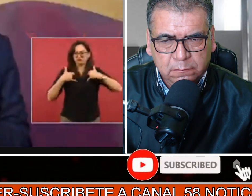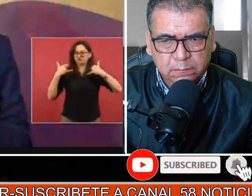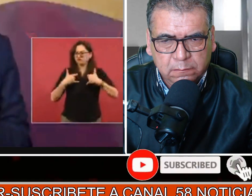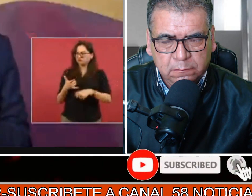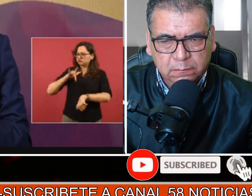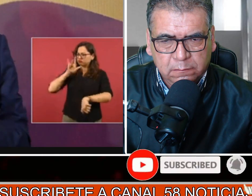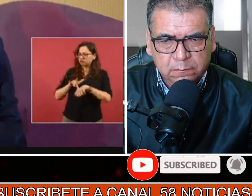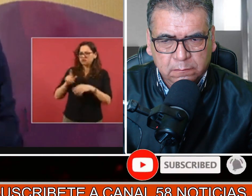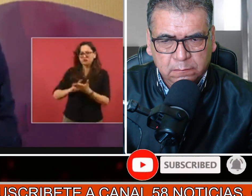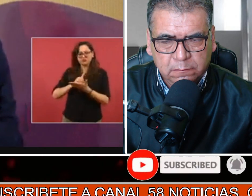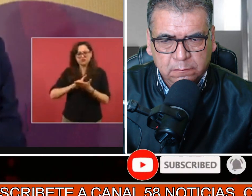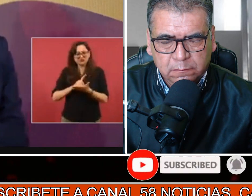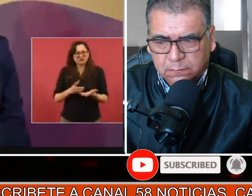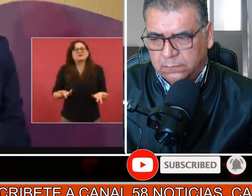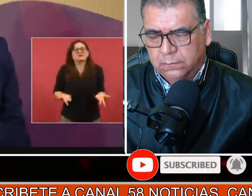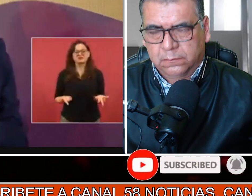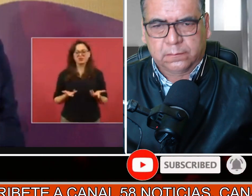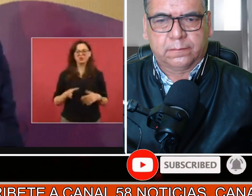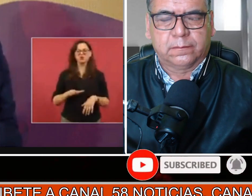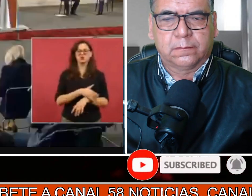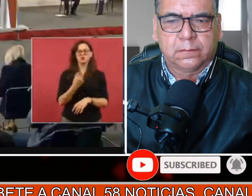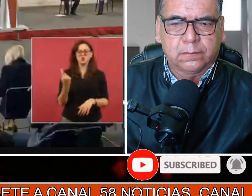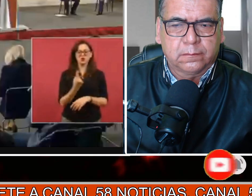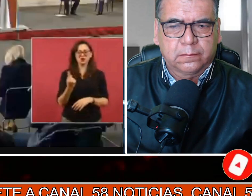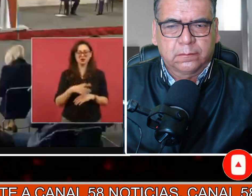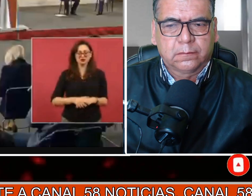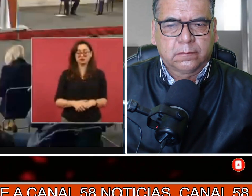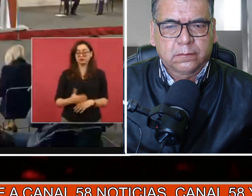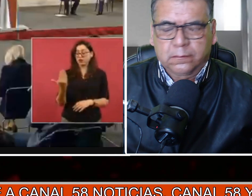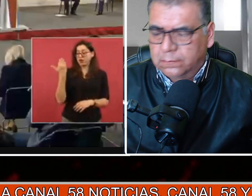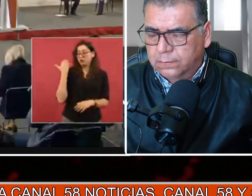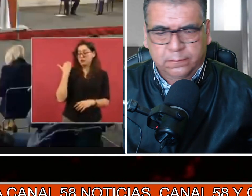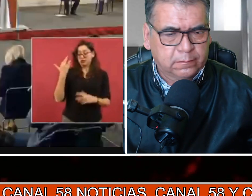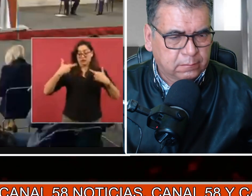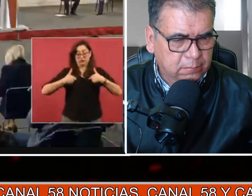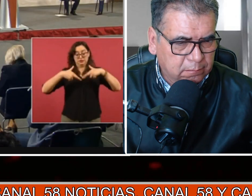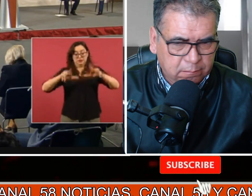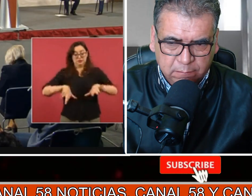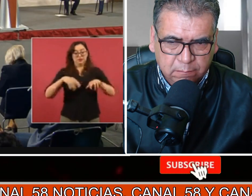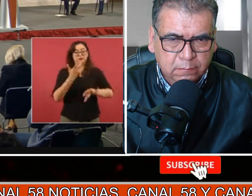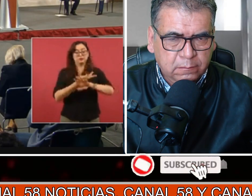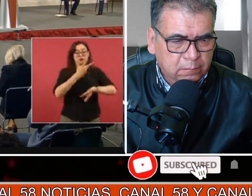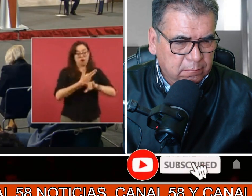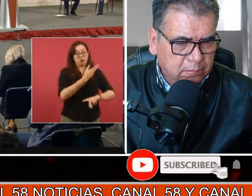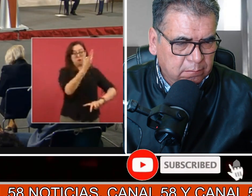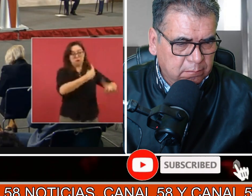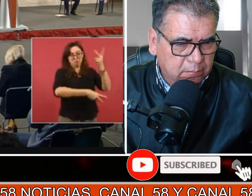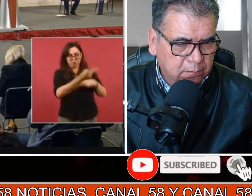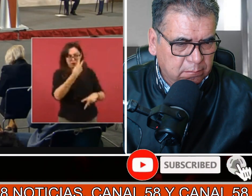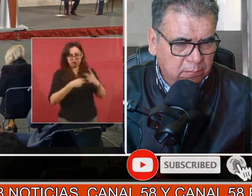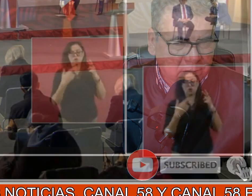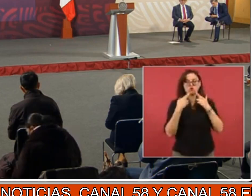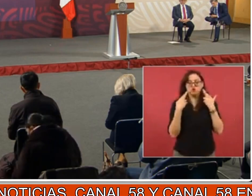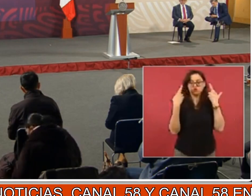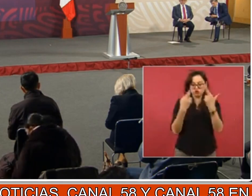ahora que vino una comisión del gobierno de Estados Unidos yo les comentaba ¿por qué no